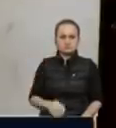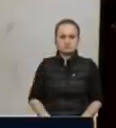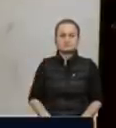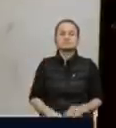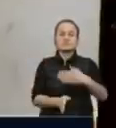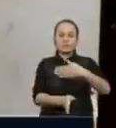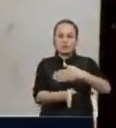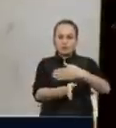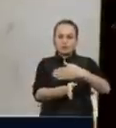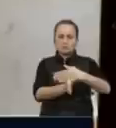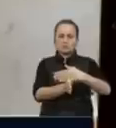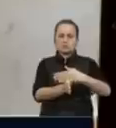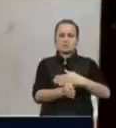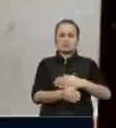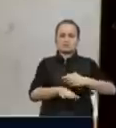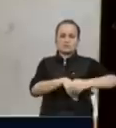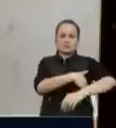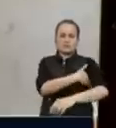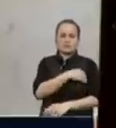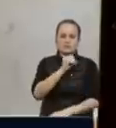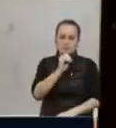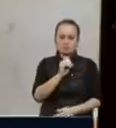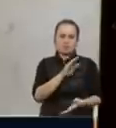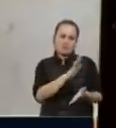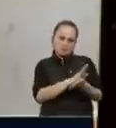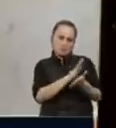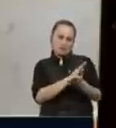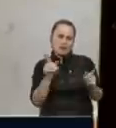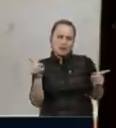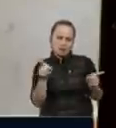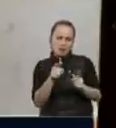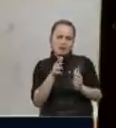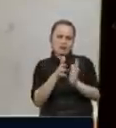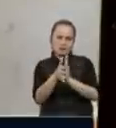Continúe, señor ministro. He de ser breve en lo posible.